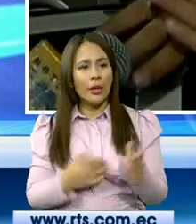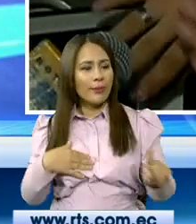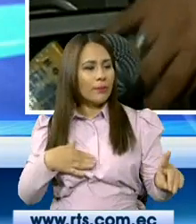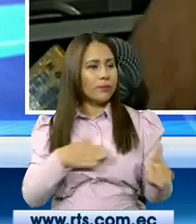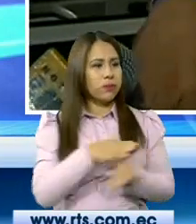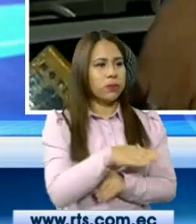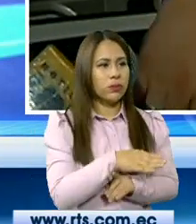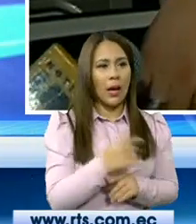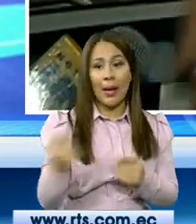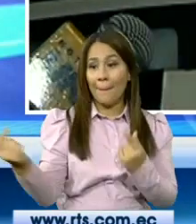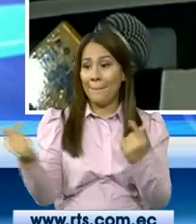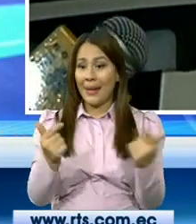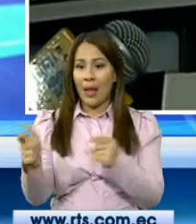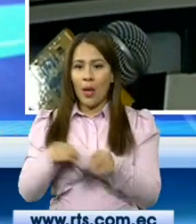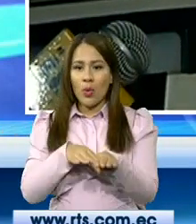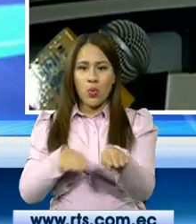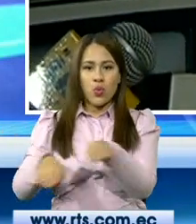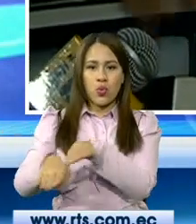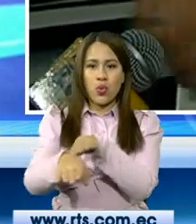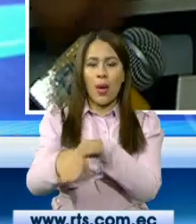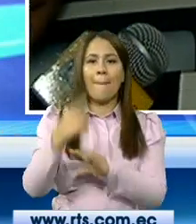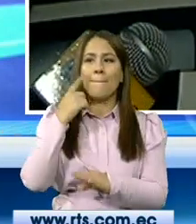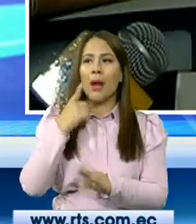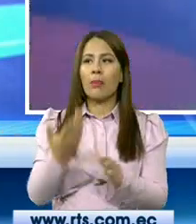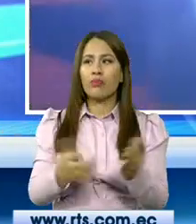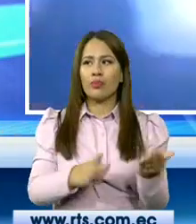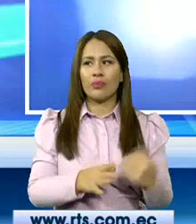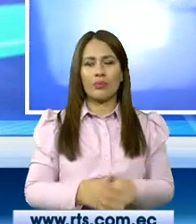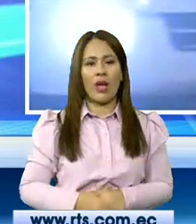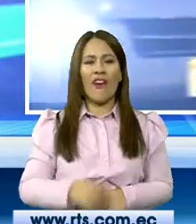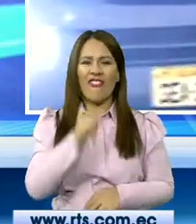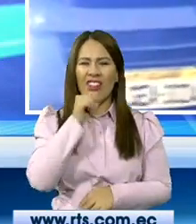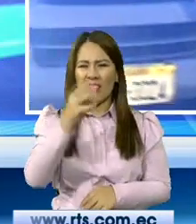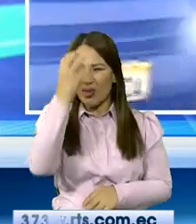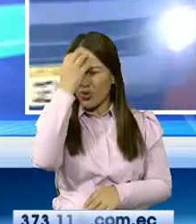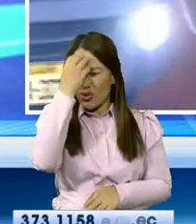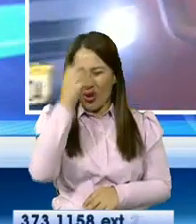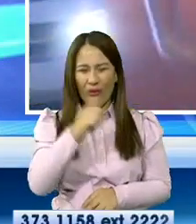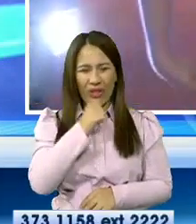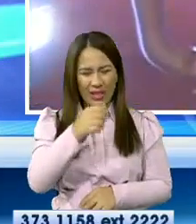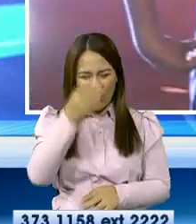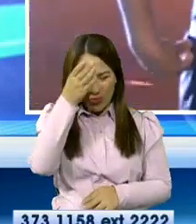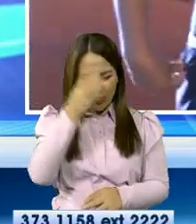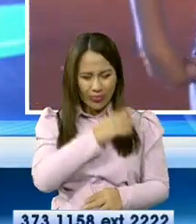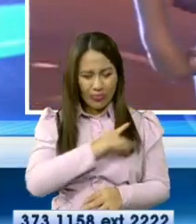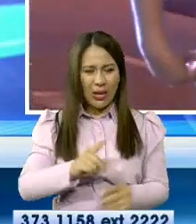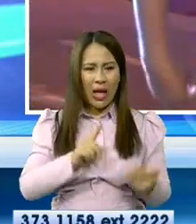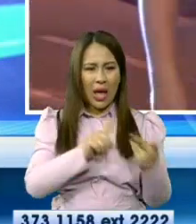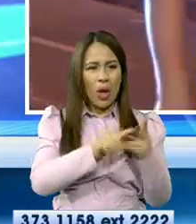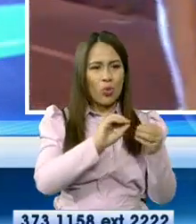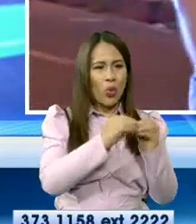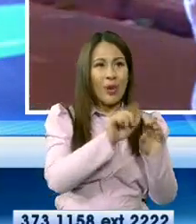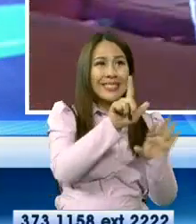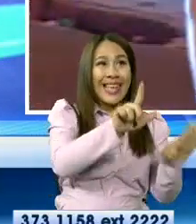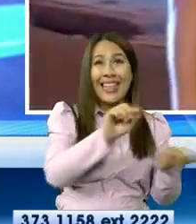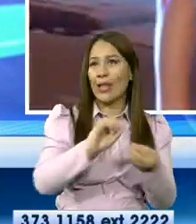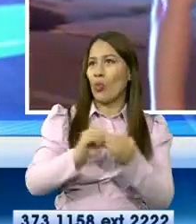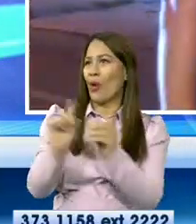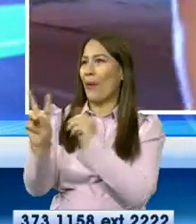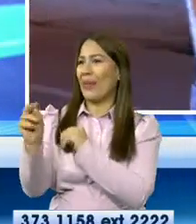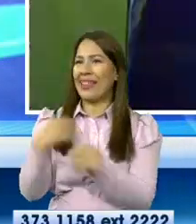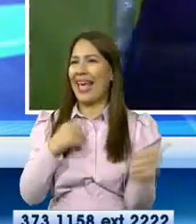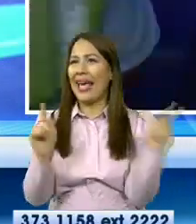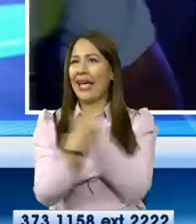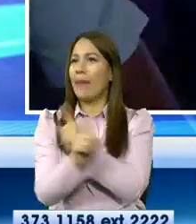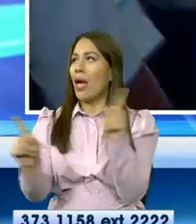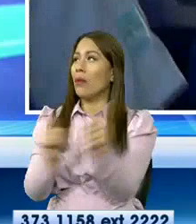disputarse un pasajero y seguir matando gente inocente. Es tal la inmoralidad que de las 7 pasan a la 20, de la 20 a la 40, de la 40 a la 50. Y no ha